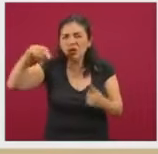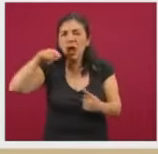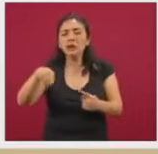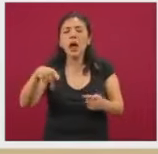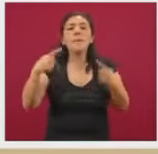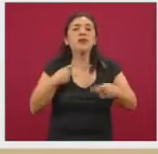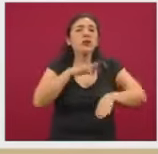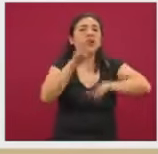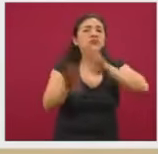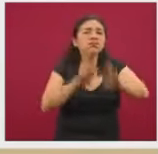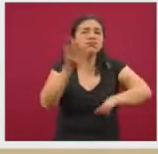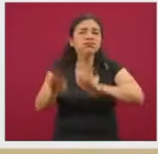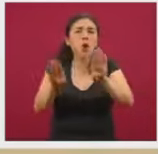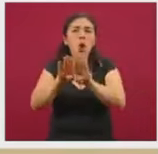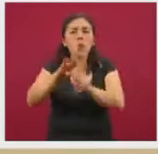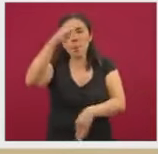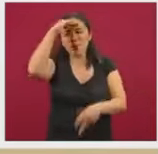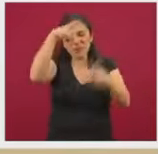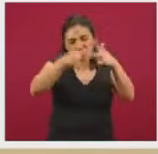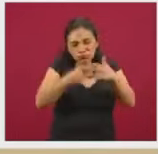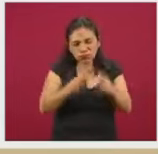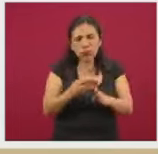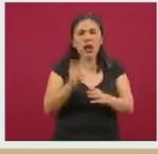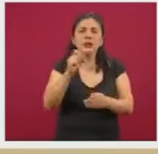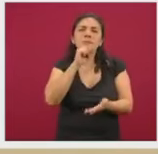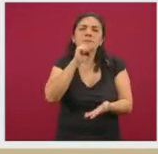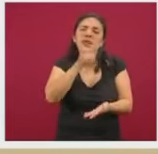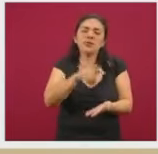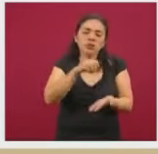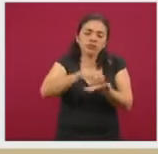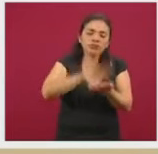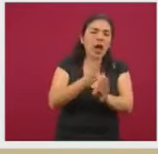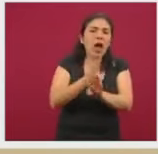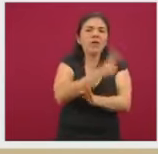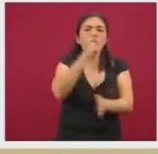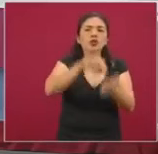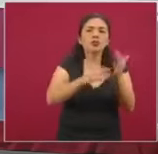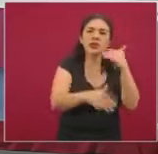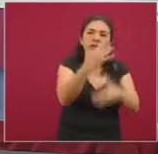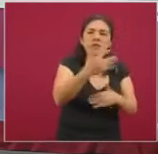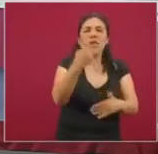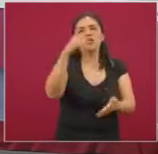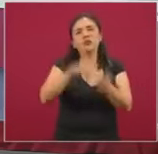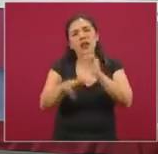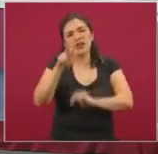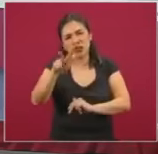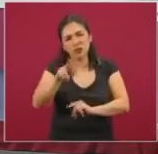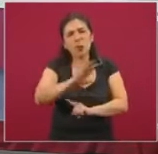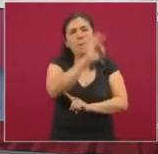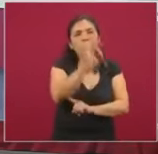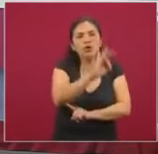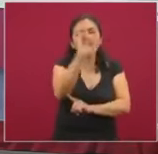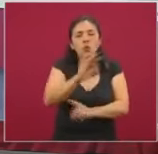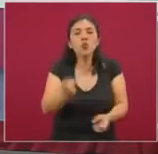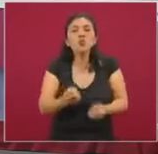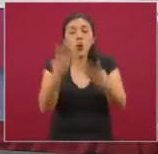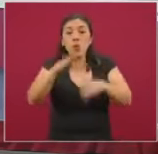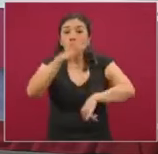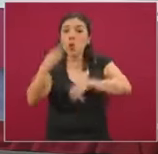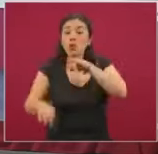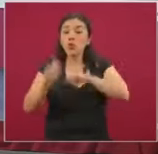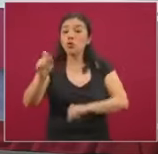muertes esperadas con base en la estimación de 2015 a 2018 en cada uno de sus percentiles. Y el último percentil, que es el